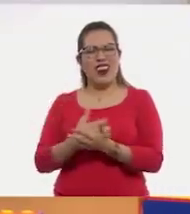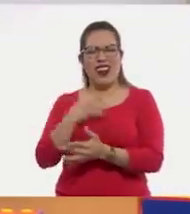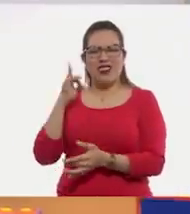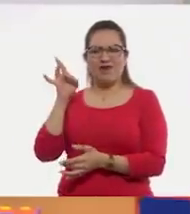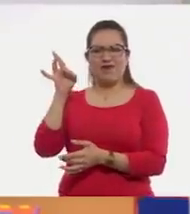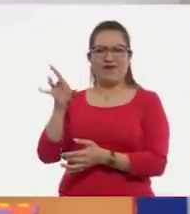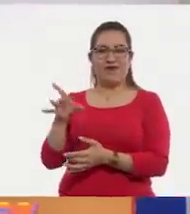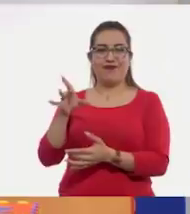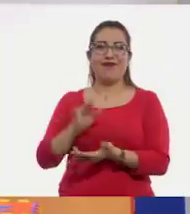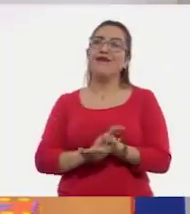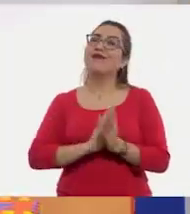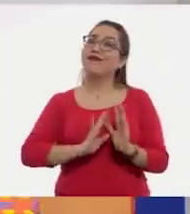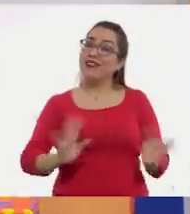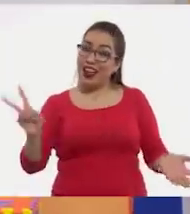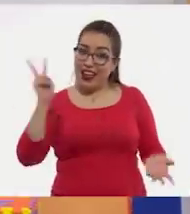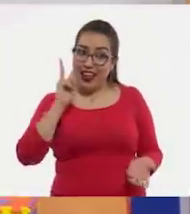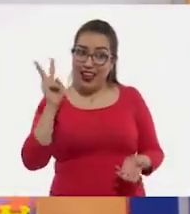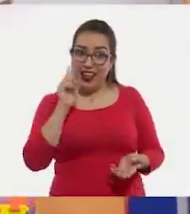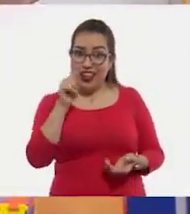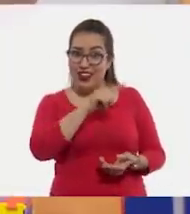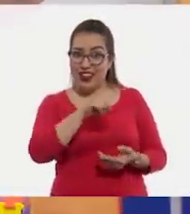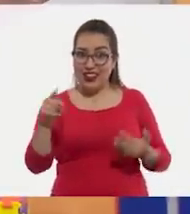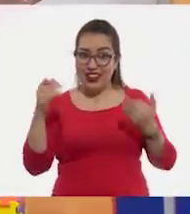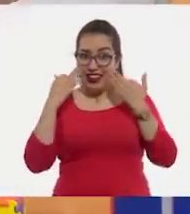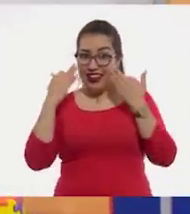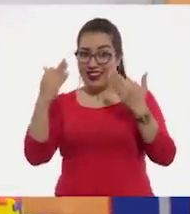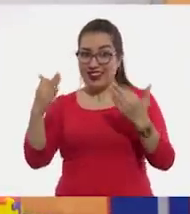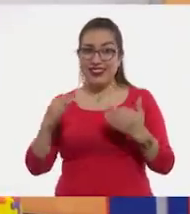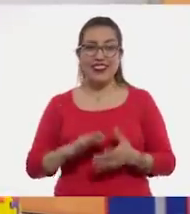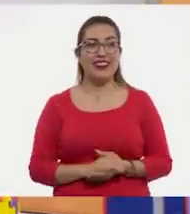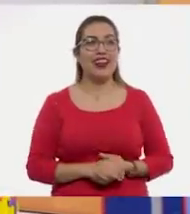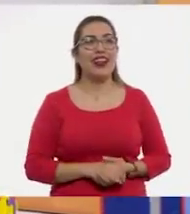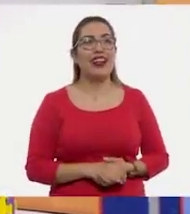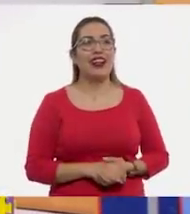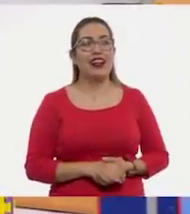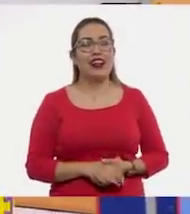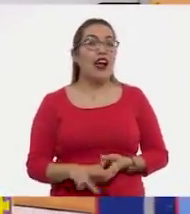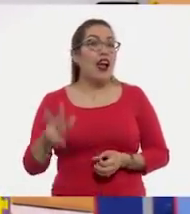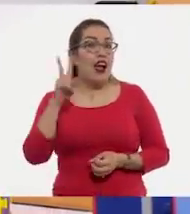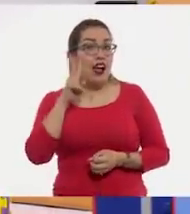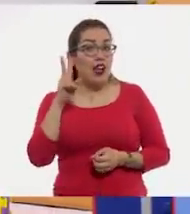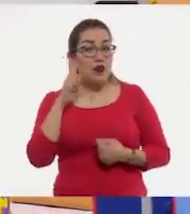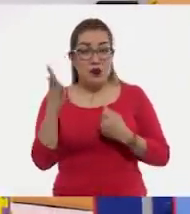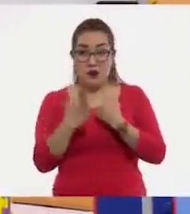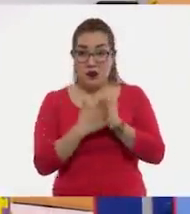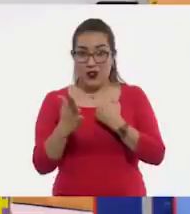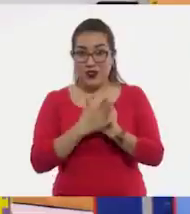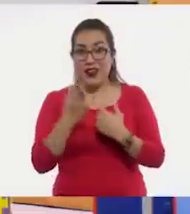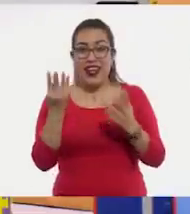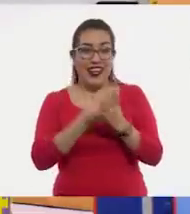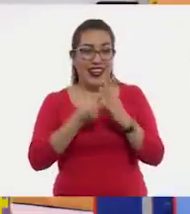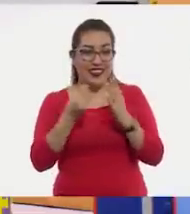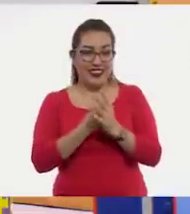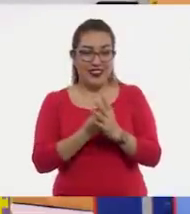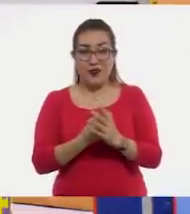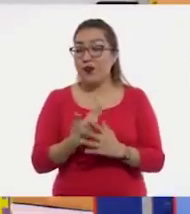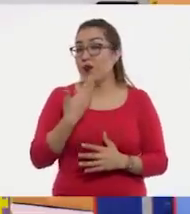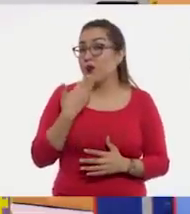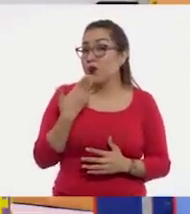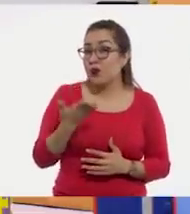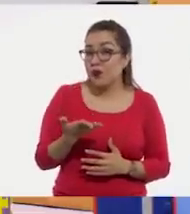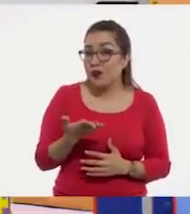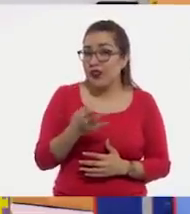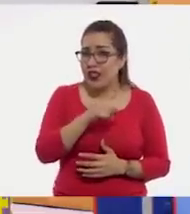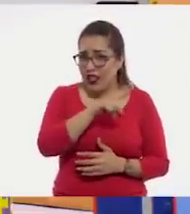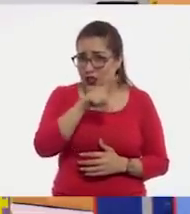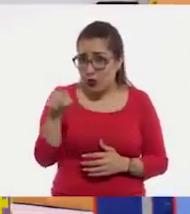una promesa, lo escucharon, ya quedó registrado, ya. Veremos en la próxima clase. Muy bien, bueno, ahora, si